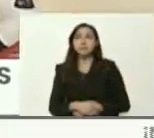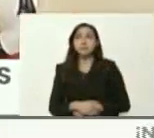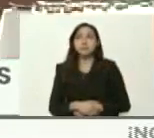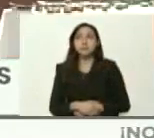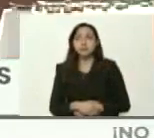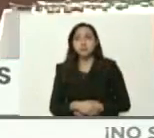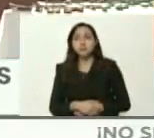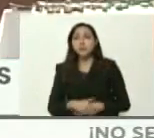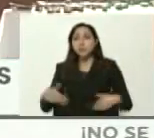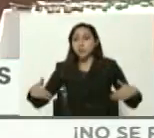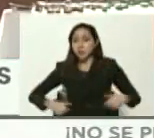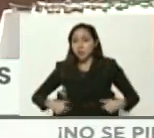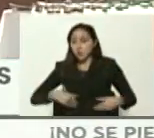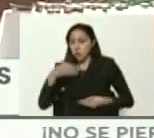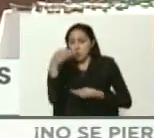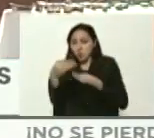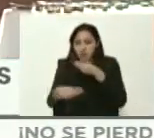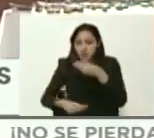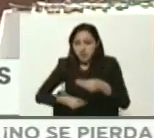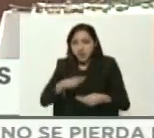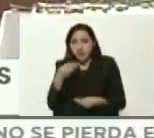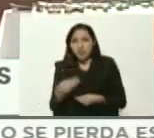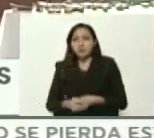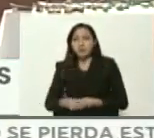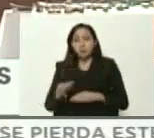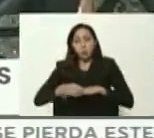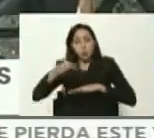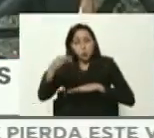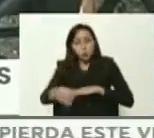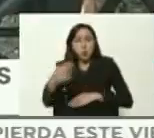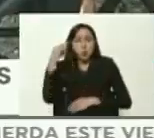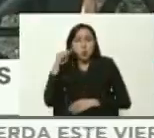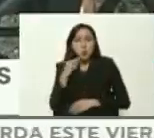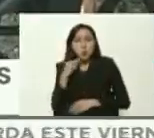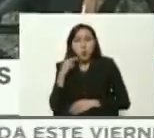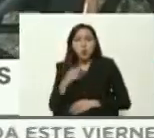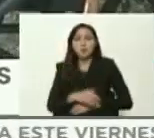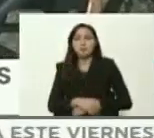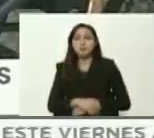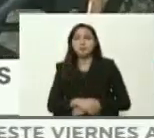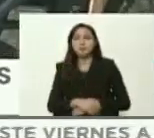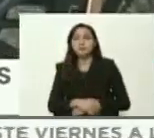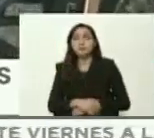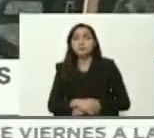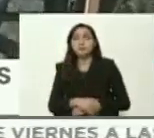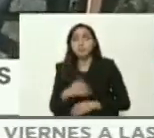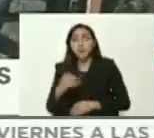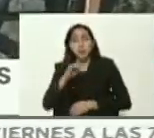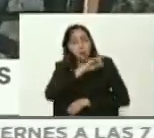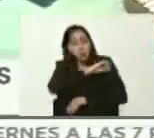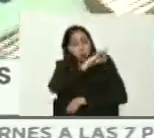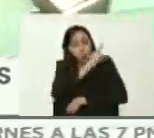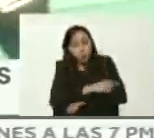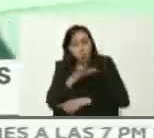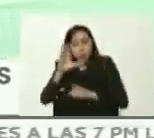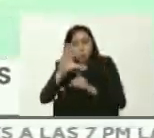del esfuerzo que se hace aquí en el municipio Simón Bolívar, en Yare. Como usted sabe, aquí hay una gran fortaleza cultural y